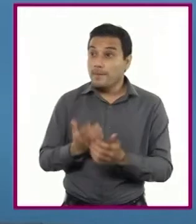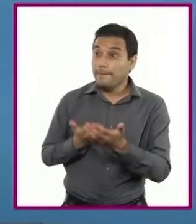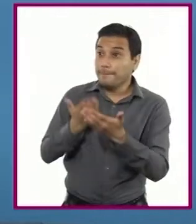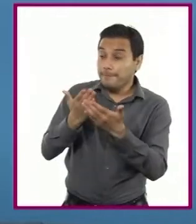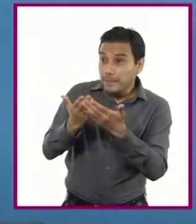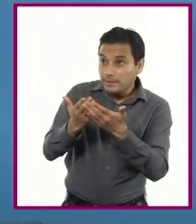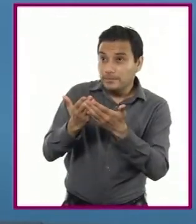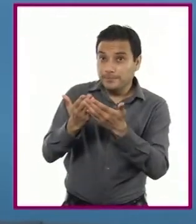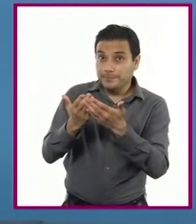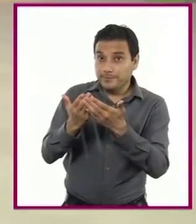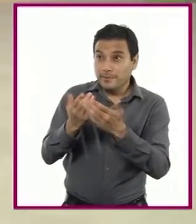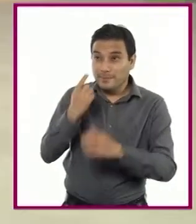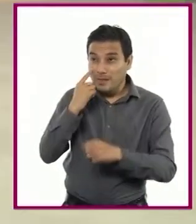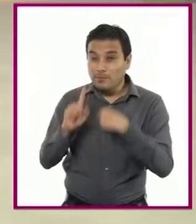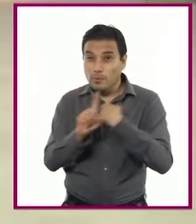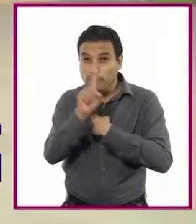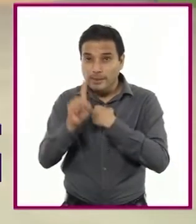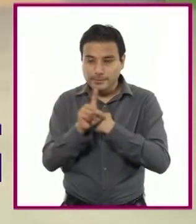distintos estados.